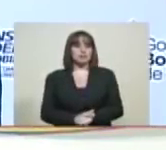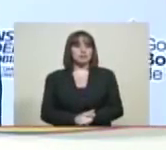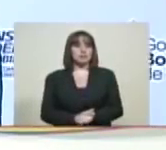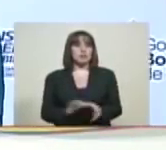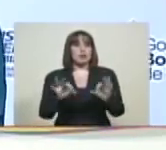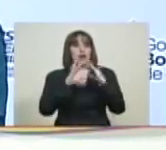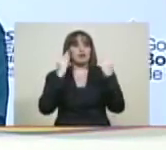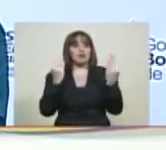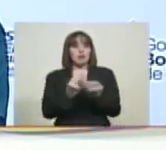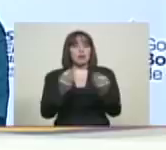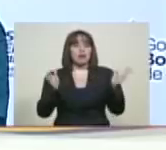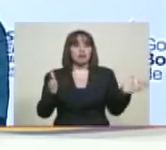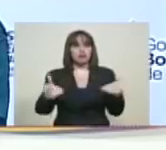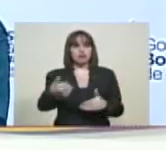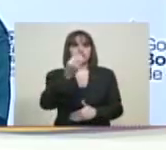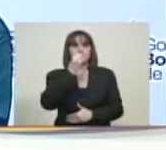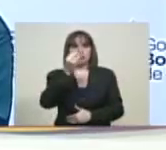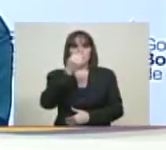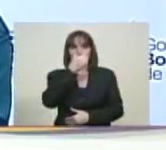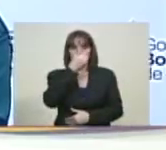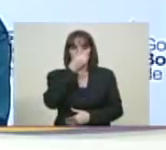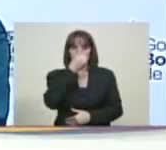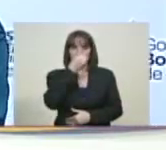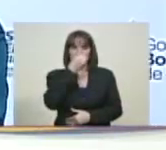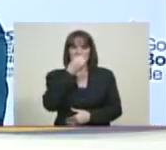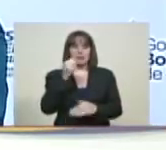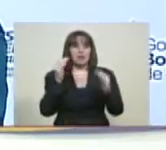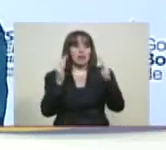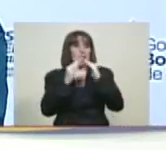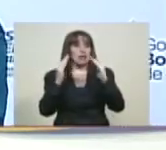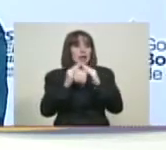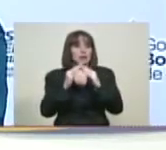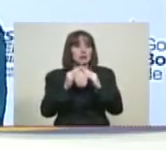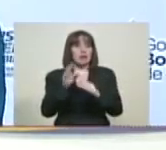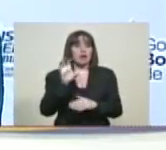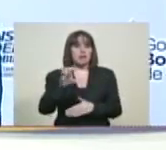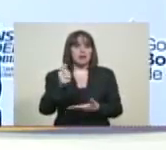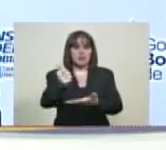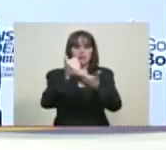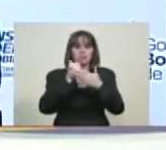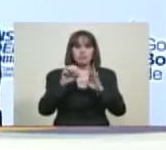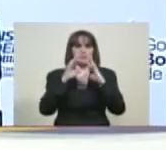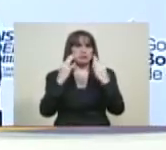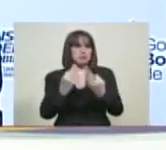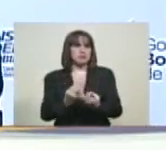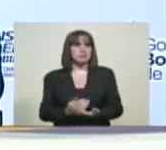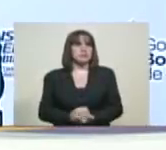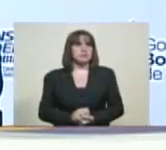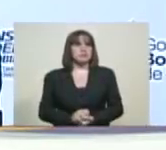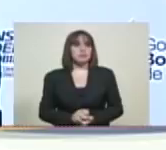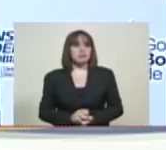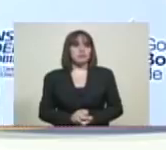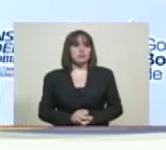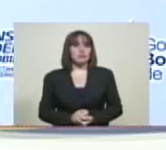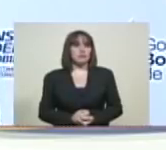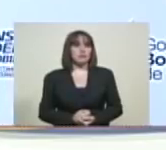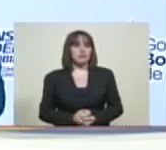clave la familia hogares de la patria entonces si usted de compañero